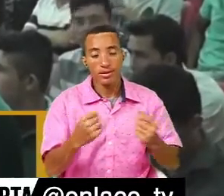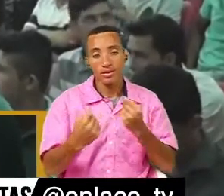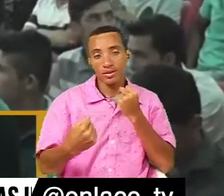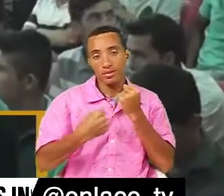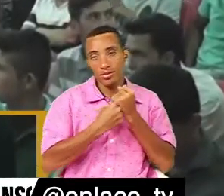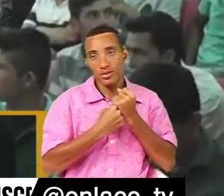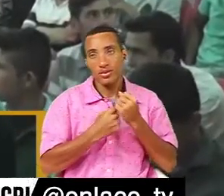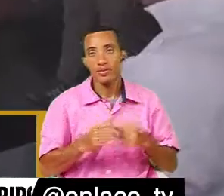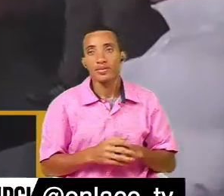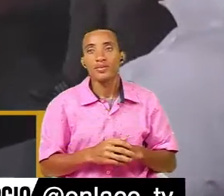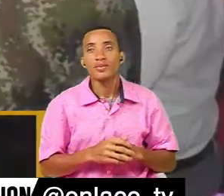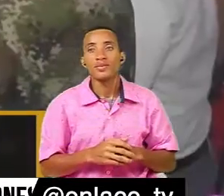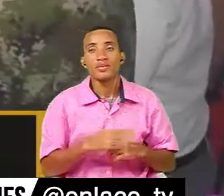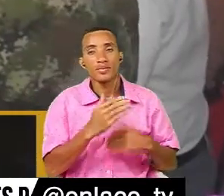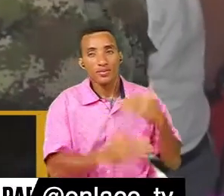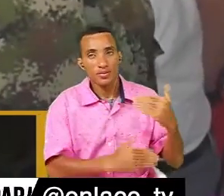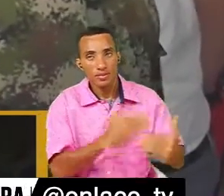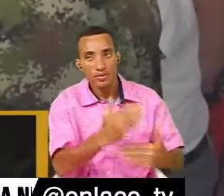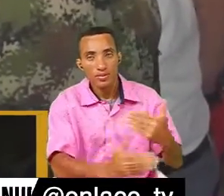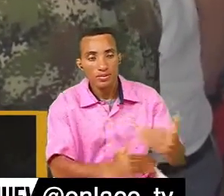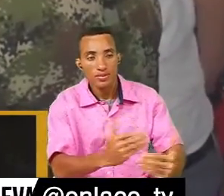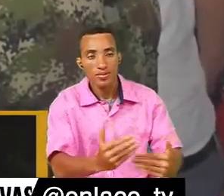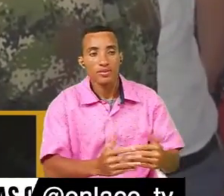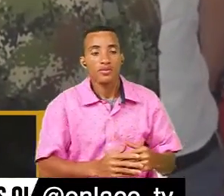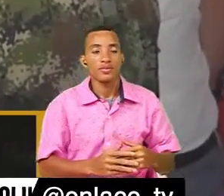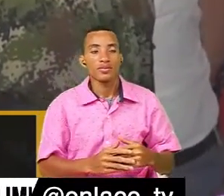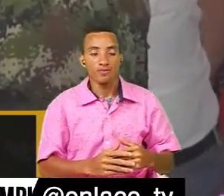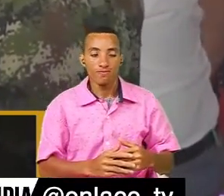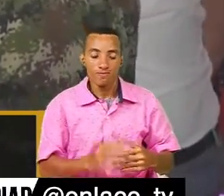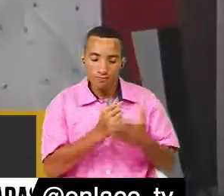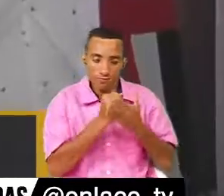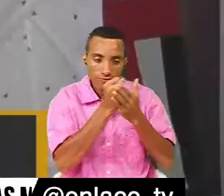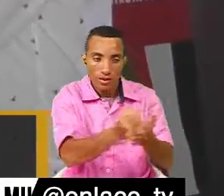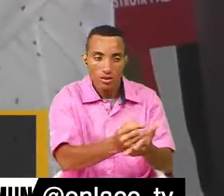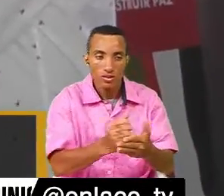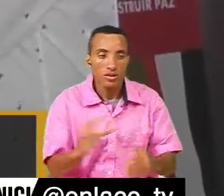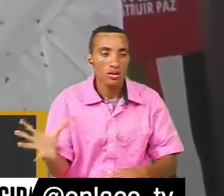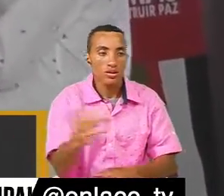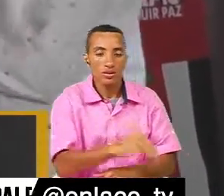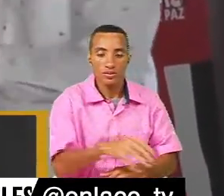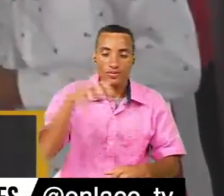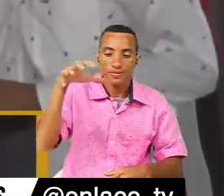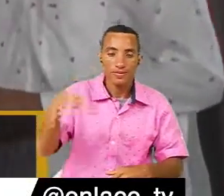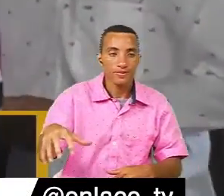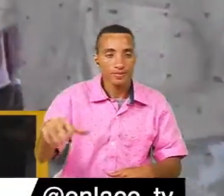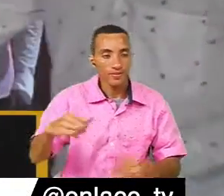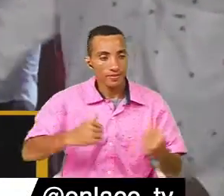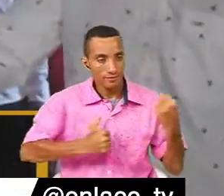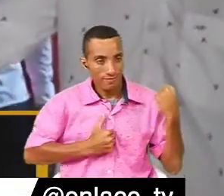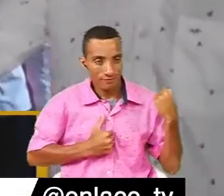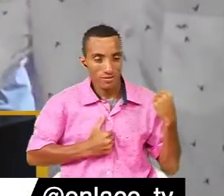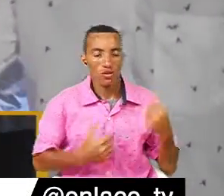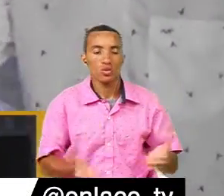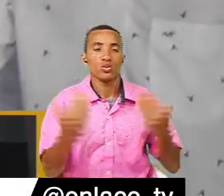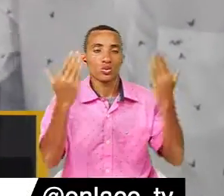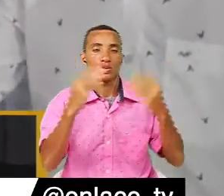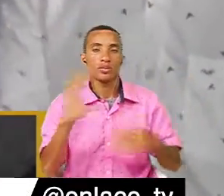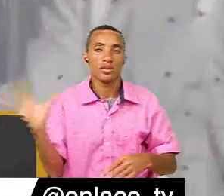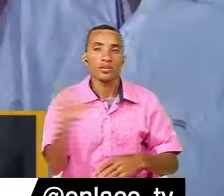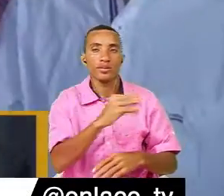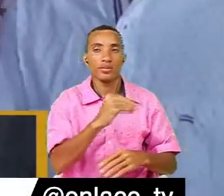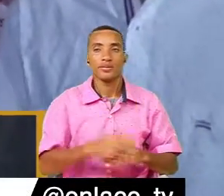nos durante todo el proceso nos están dando una mano, todos los de la Quinta Brigada, y en realidad es un beneficio para todos. Primero